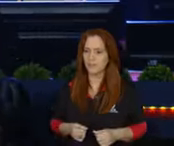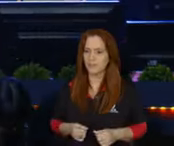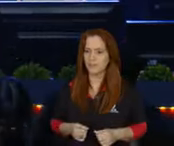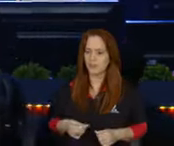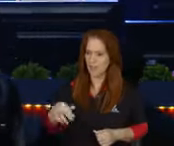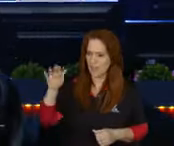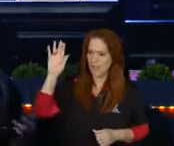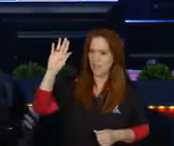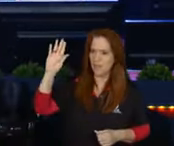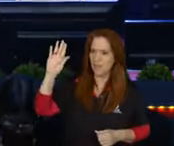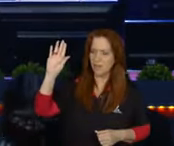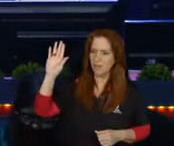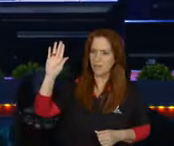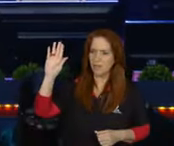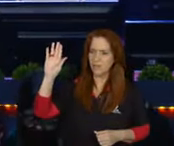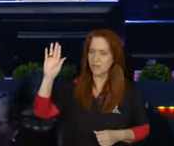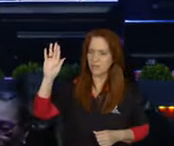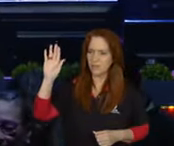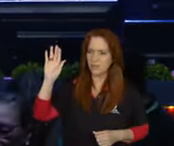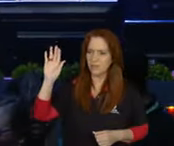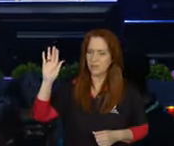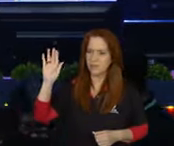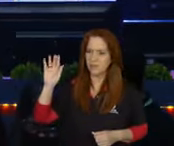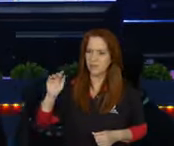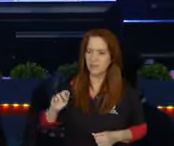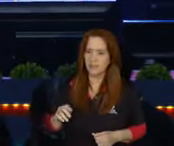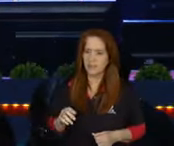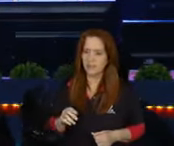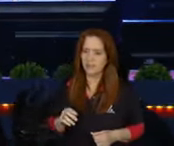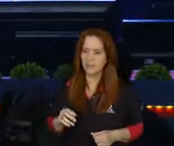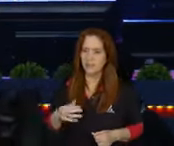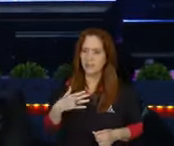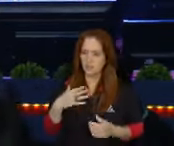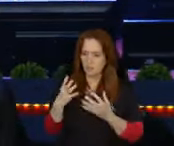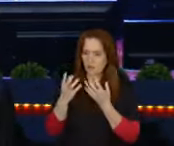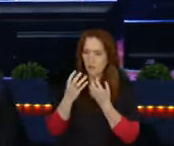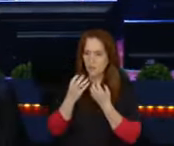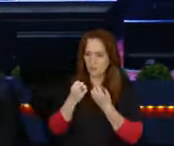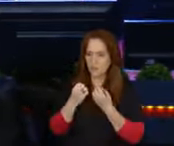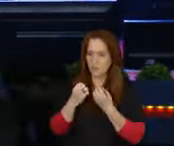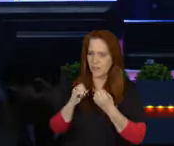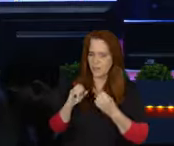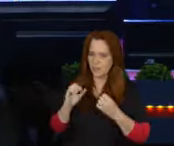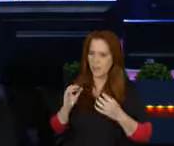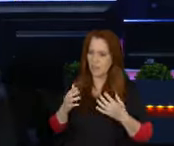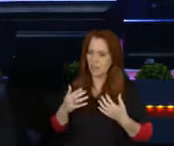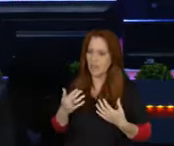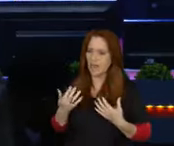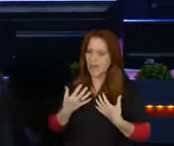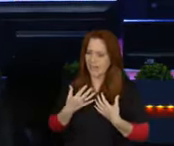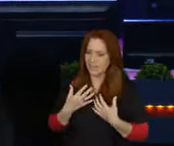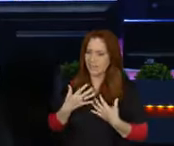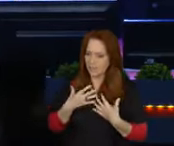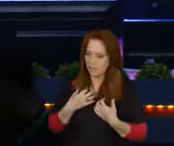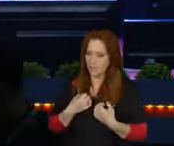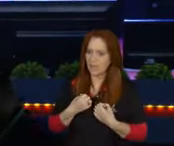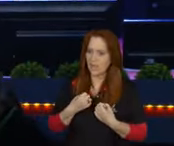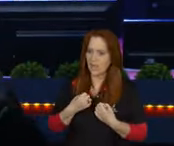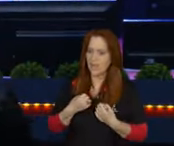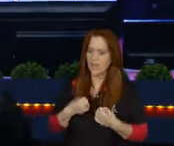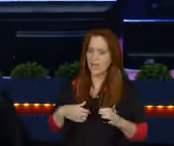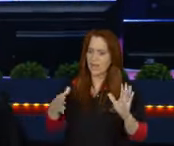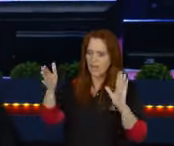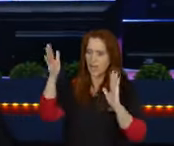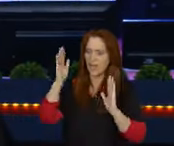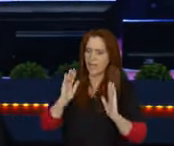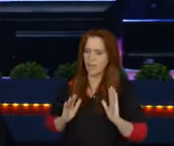su manita y diga: pastora, yo me quiero reconciliar. Yo quiero vivir en transparencia. Yo quiero vivir para el Señor, porque su fidelidad